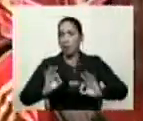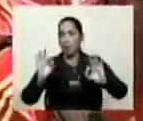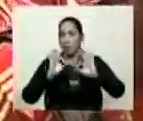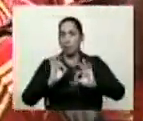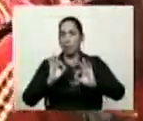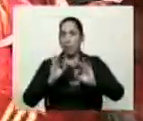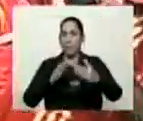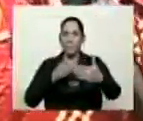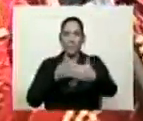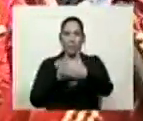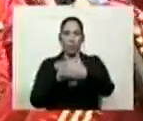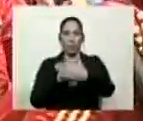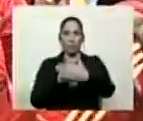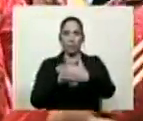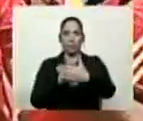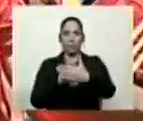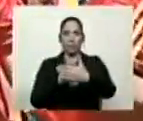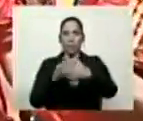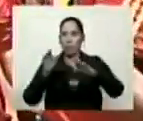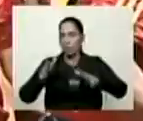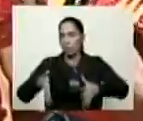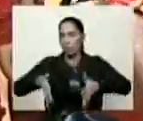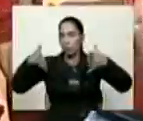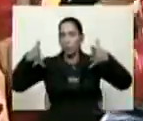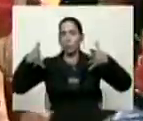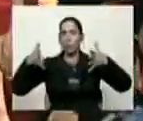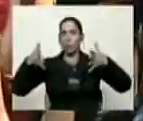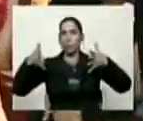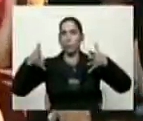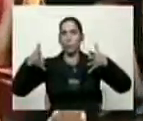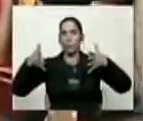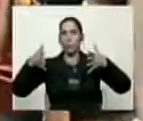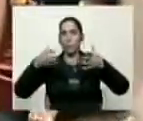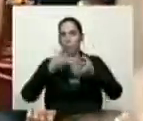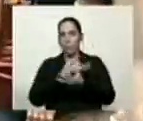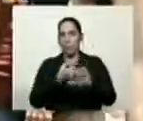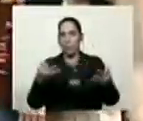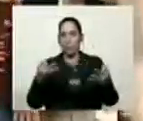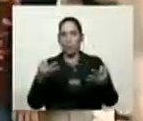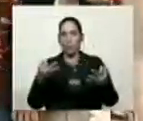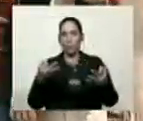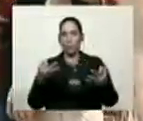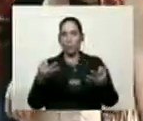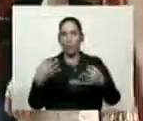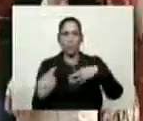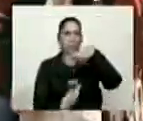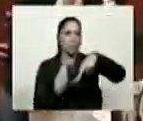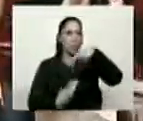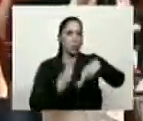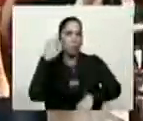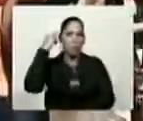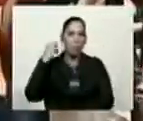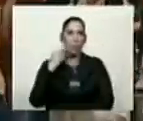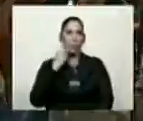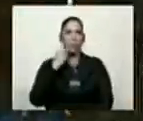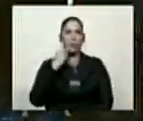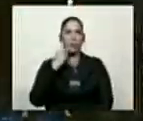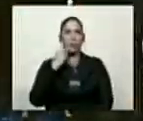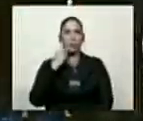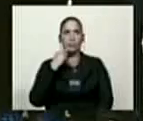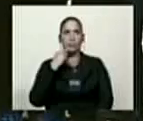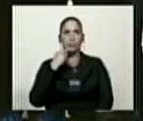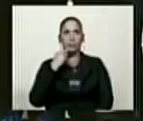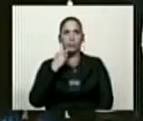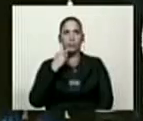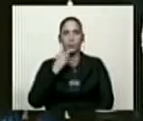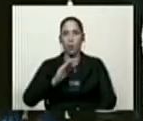impedirá el triunfo definitivo de la revolución bolivariana.